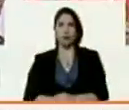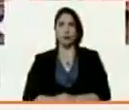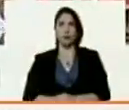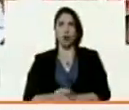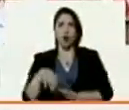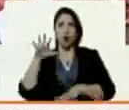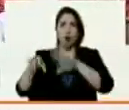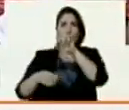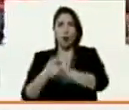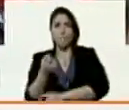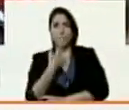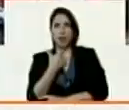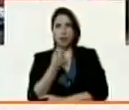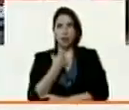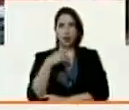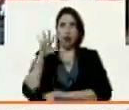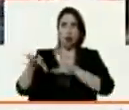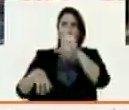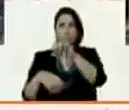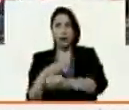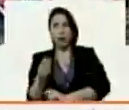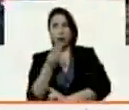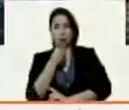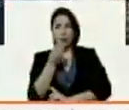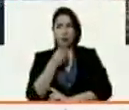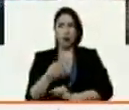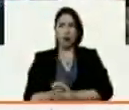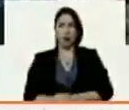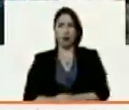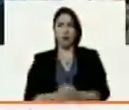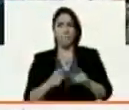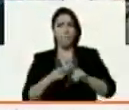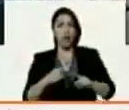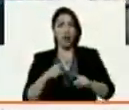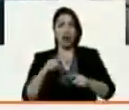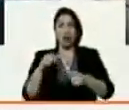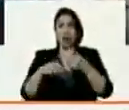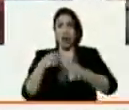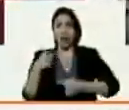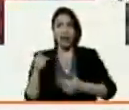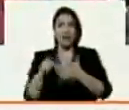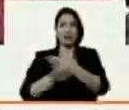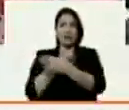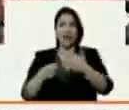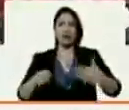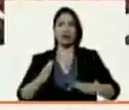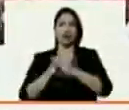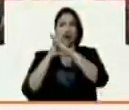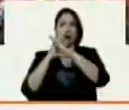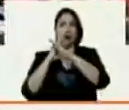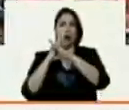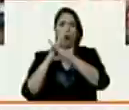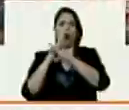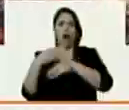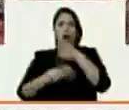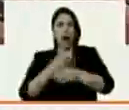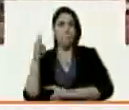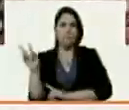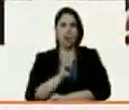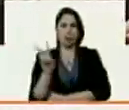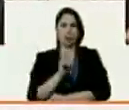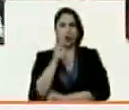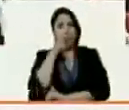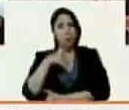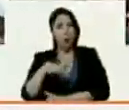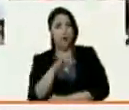comprar medicinas, de comprar alimentos, pero cada sanción, cada bloqueo que le hagan a Venezuela, el